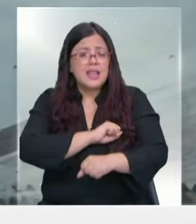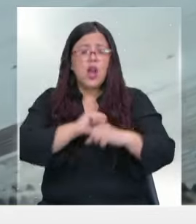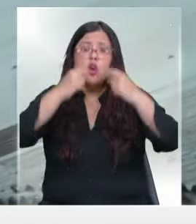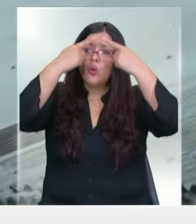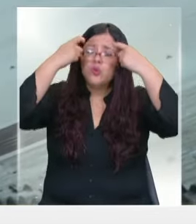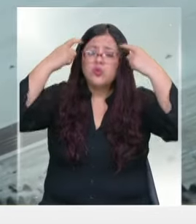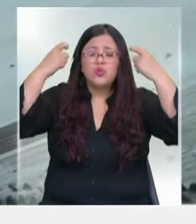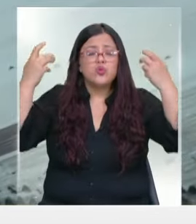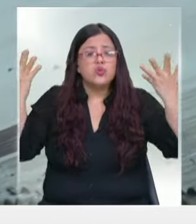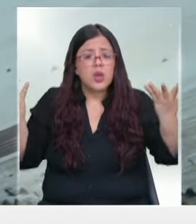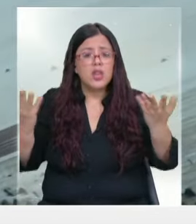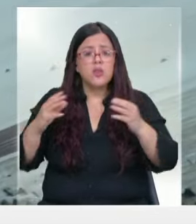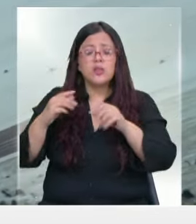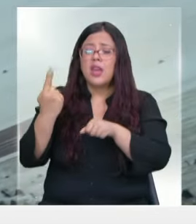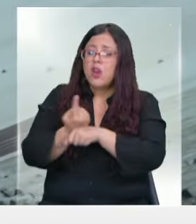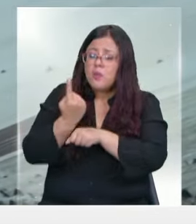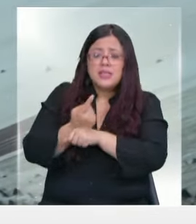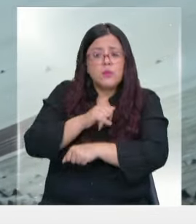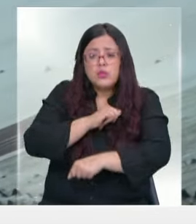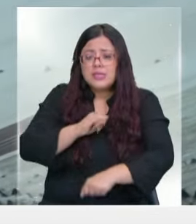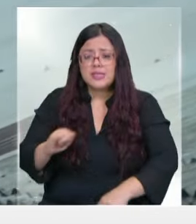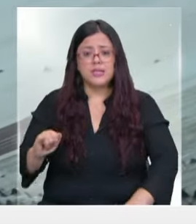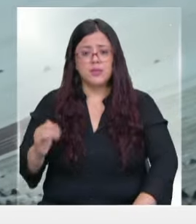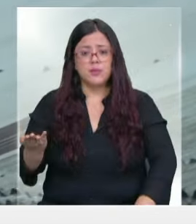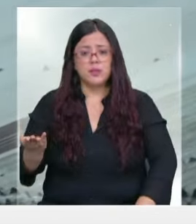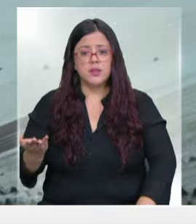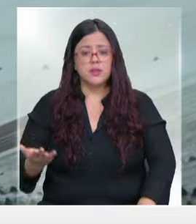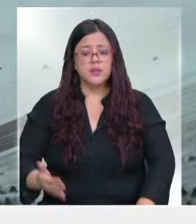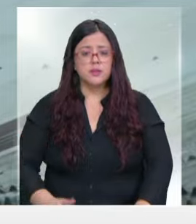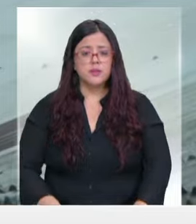sueños. Hablábamos siempre.